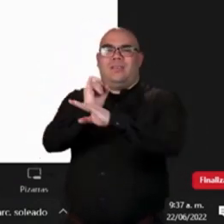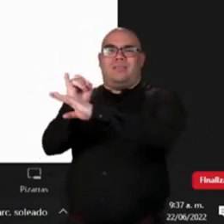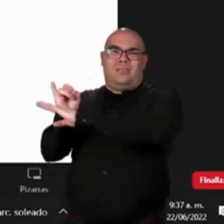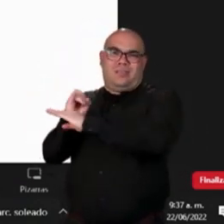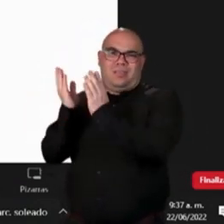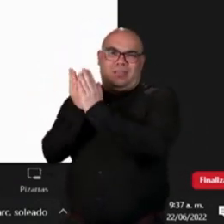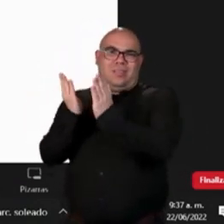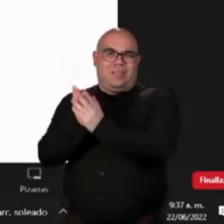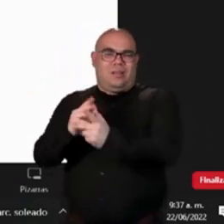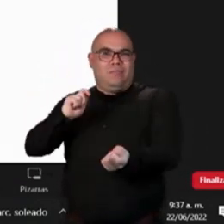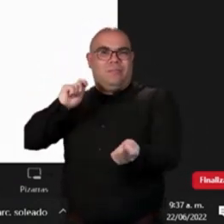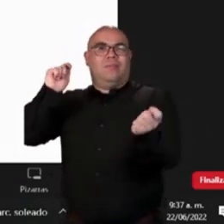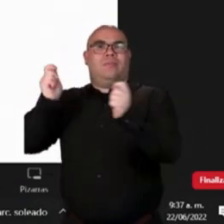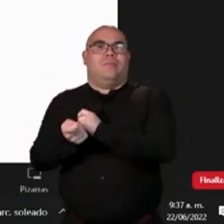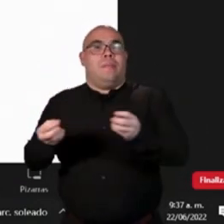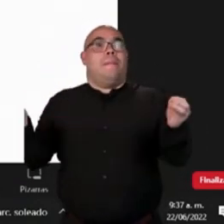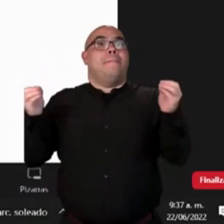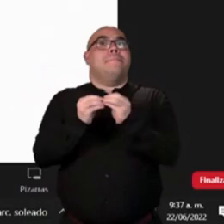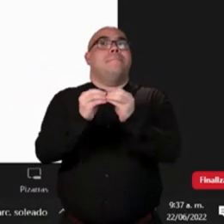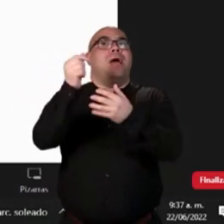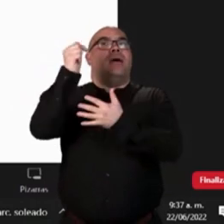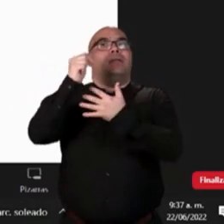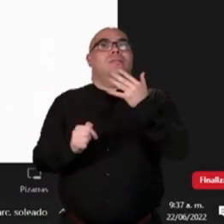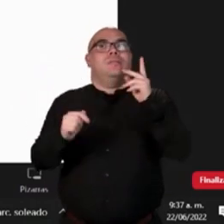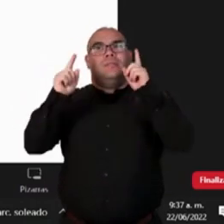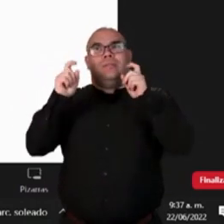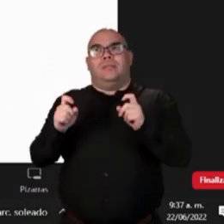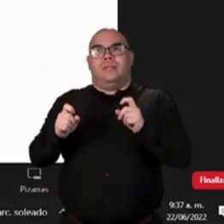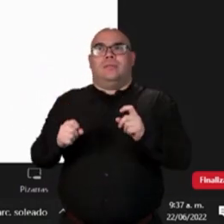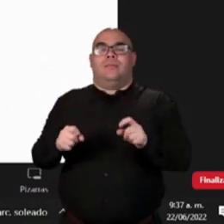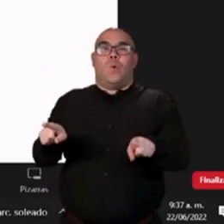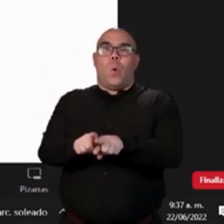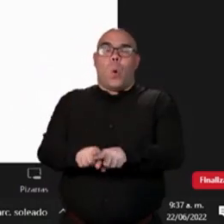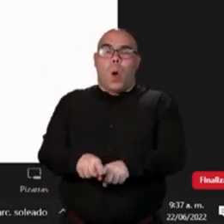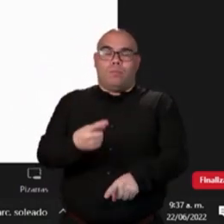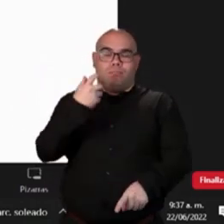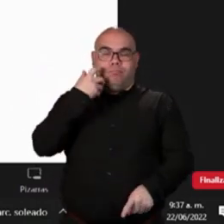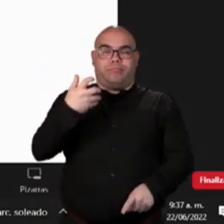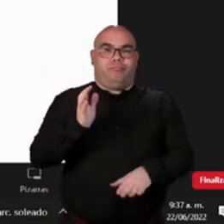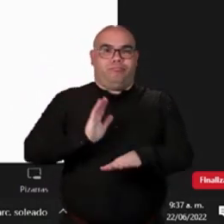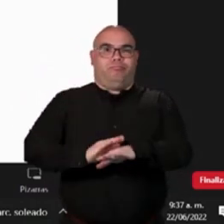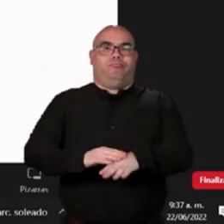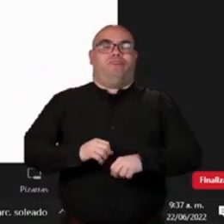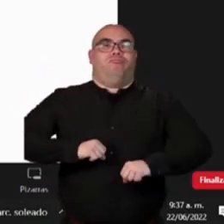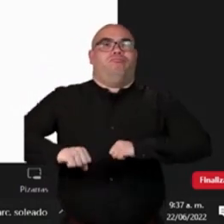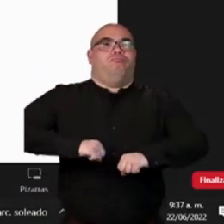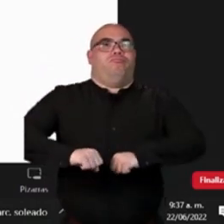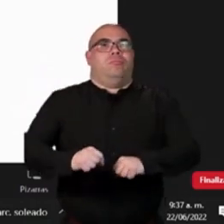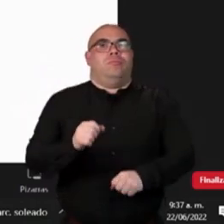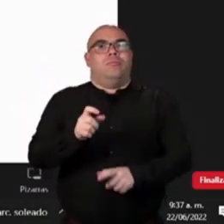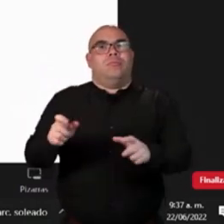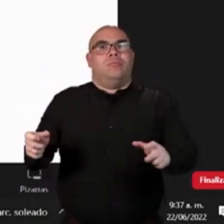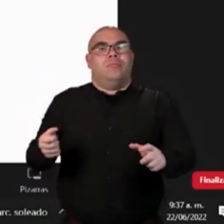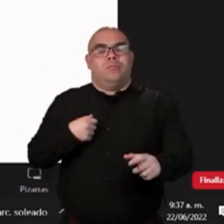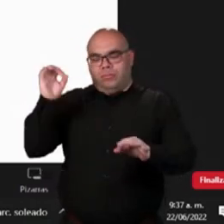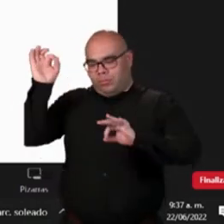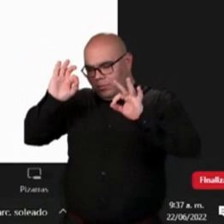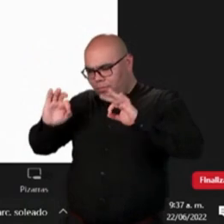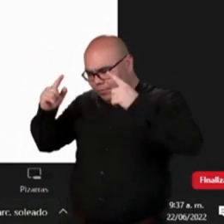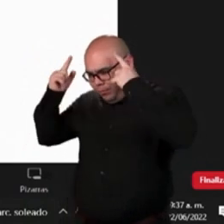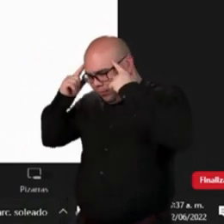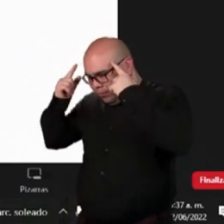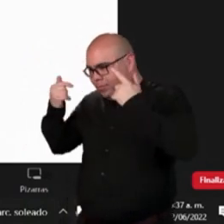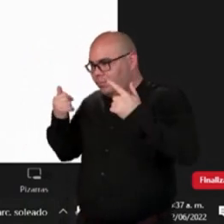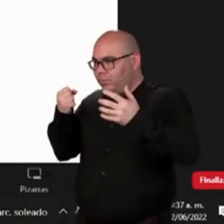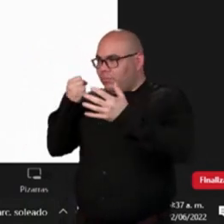por último, ¿cómo nos volvemos más resilientes las instituciones educativas? ¿Cómo nos preparamos para enfrentar estos eventos catastróficos